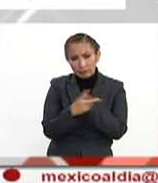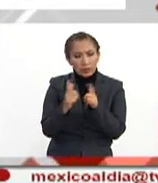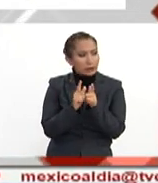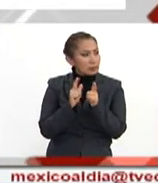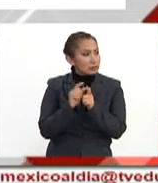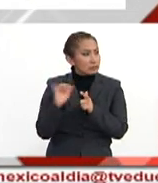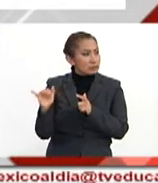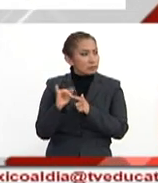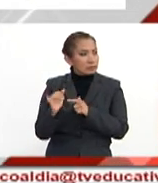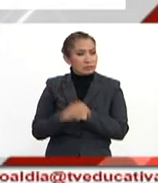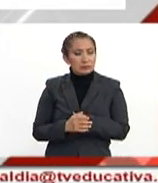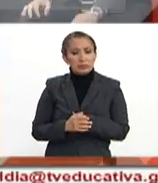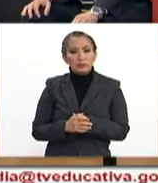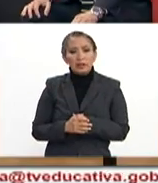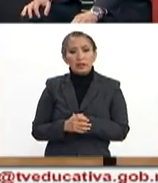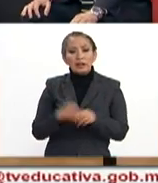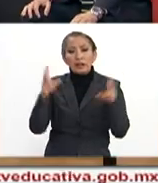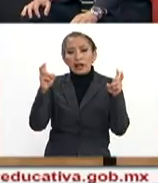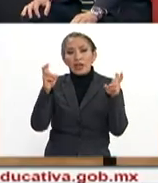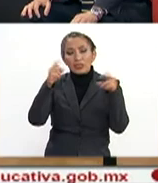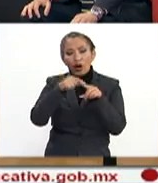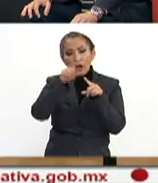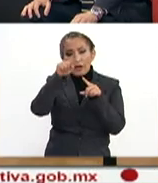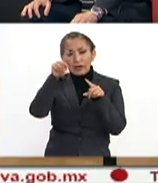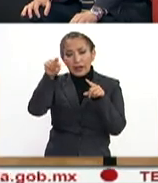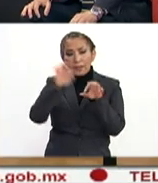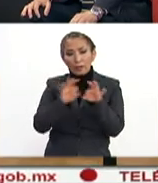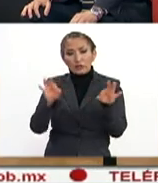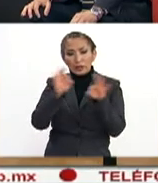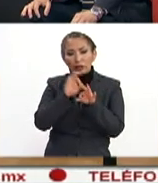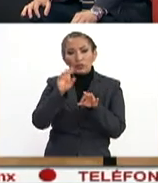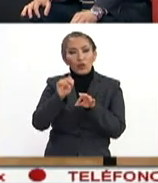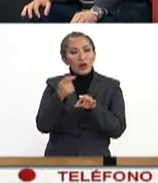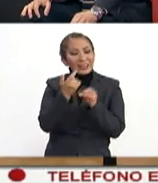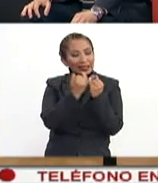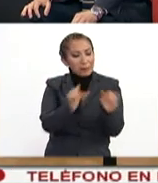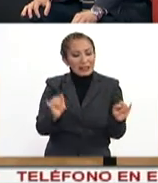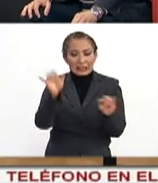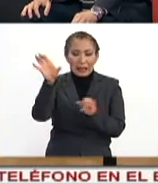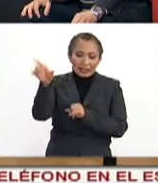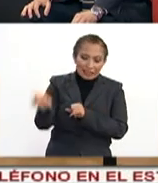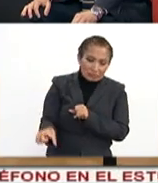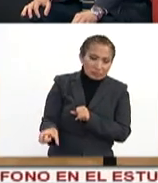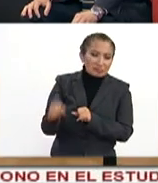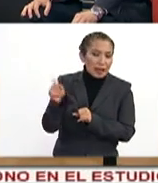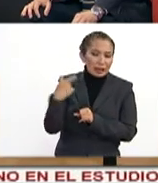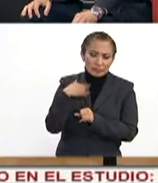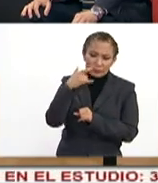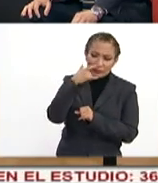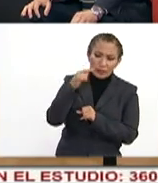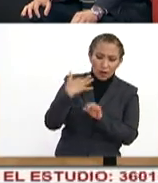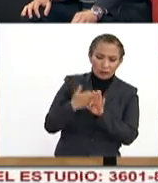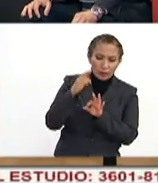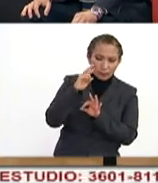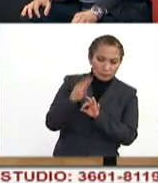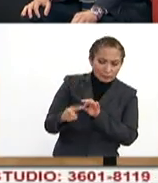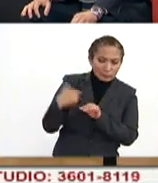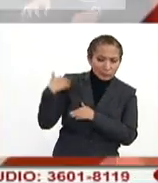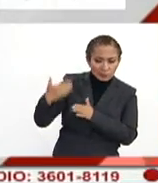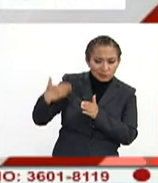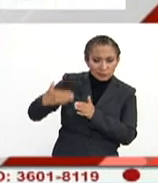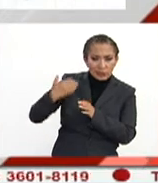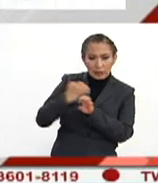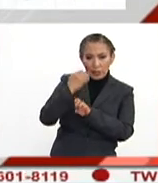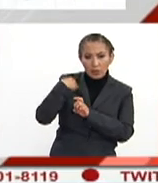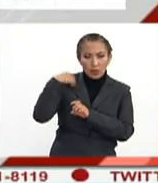izquierdas. El último gráfico no es tan relevante, lo sería en todo caso por los independientes, que es un fenómeno que estamos observando, que vimos ya en